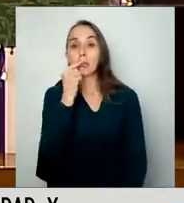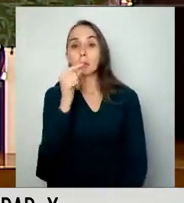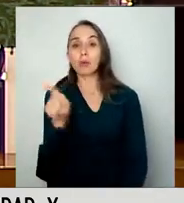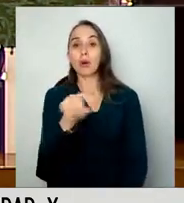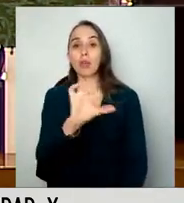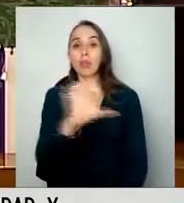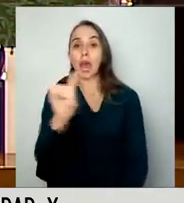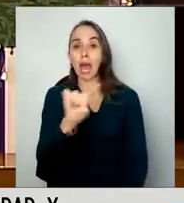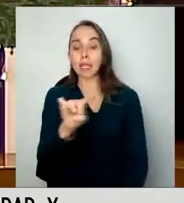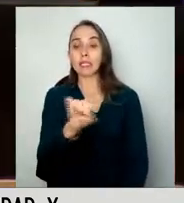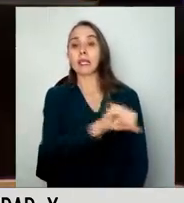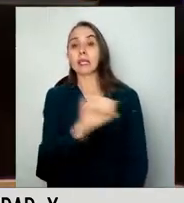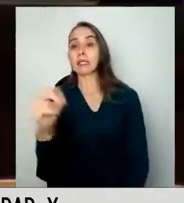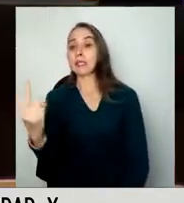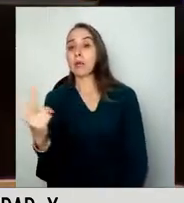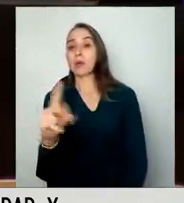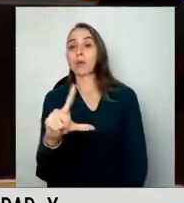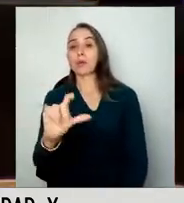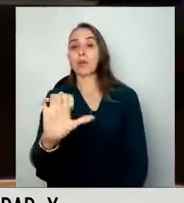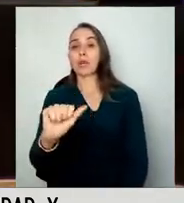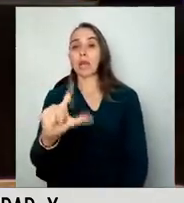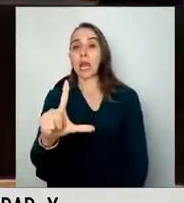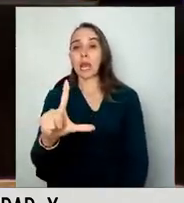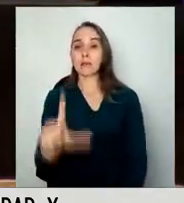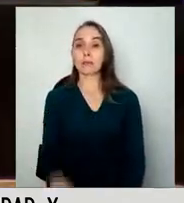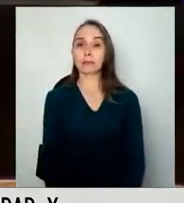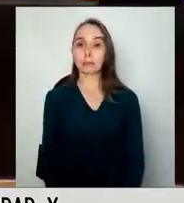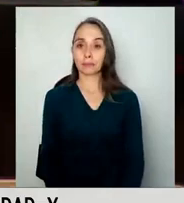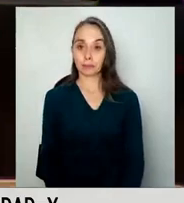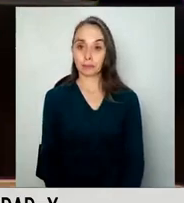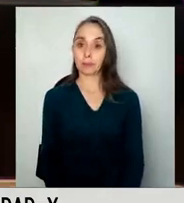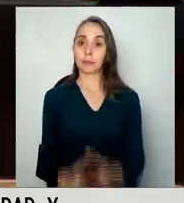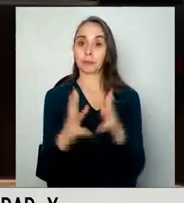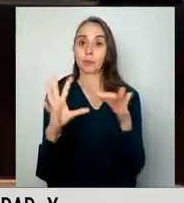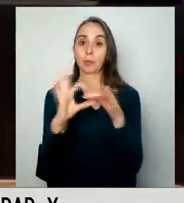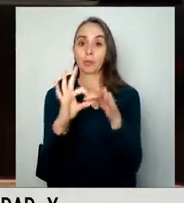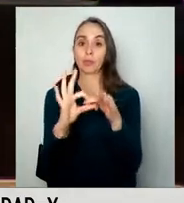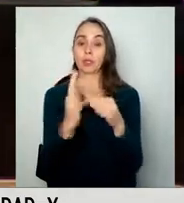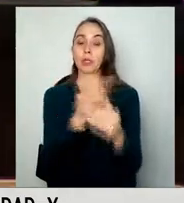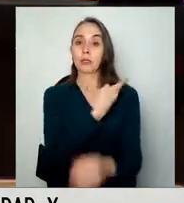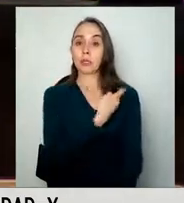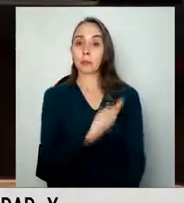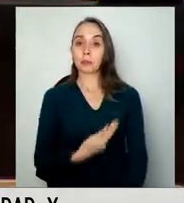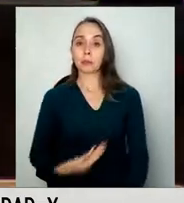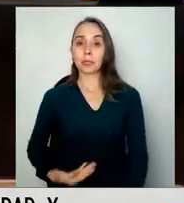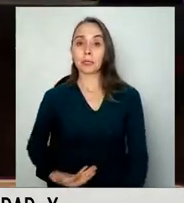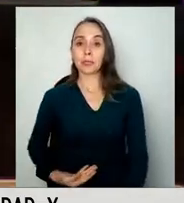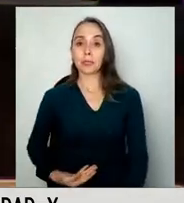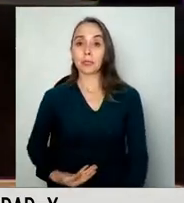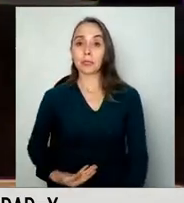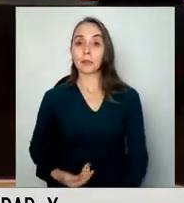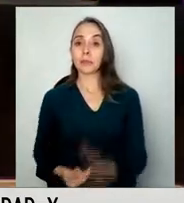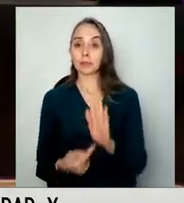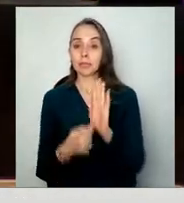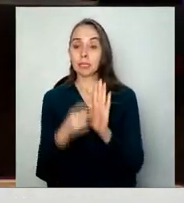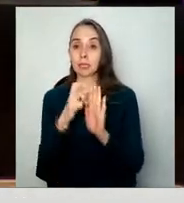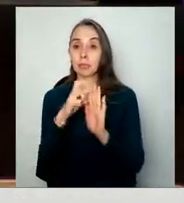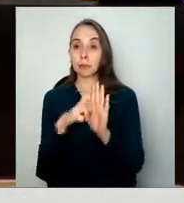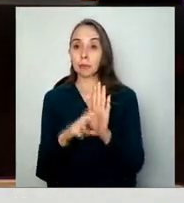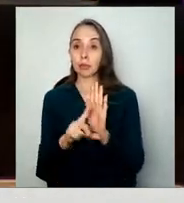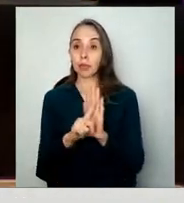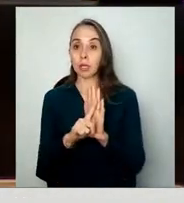al diputado Henry Leal Muchas gracias presidenta Este es un proyecto largamente